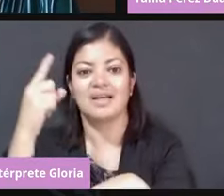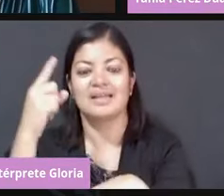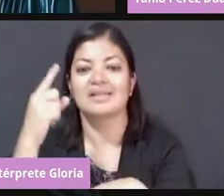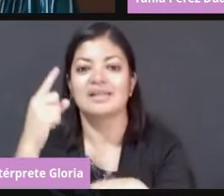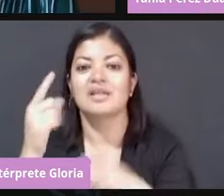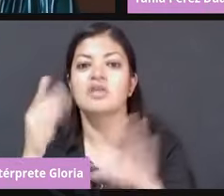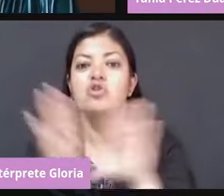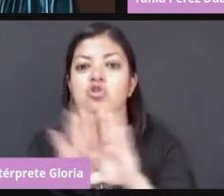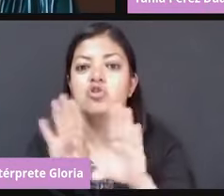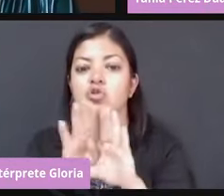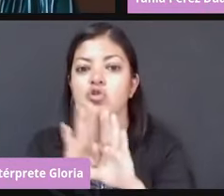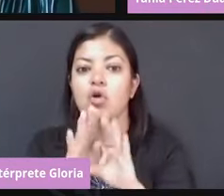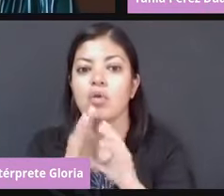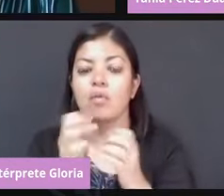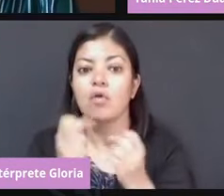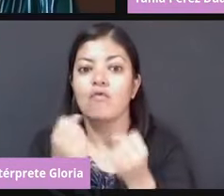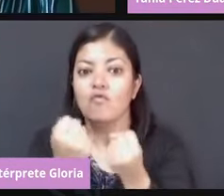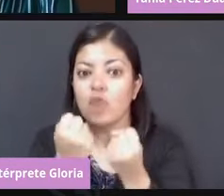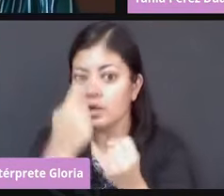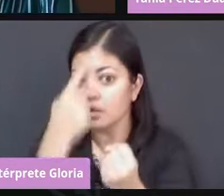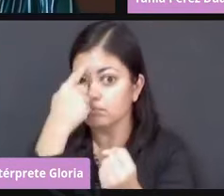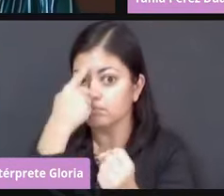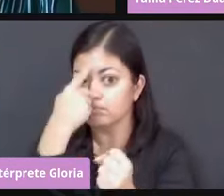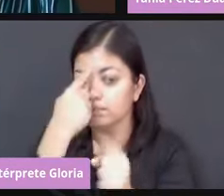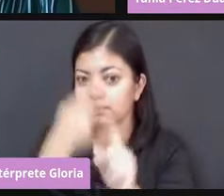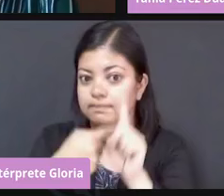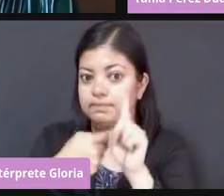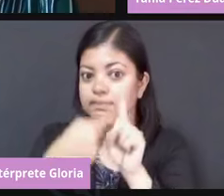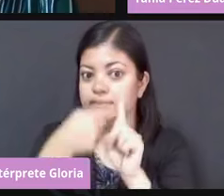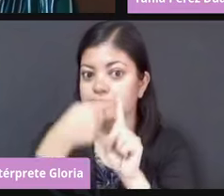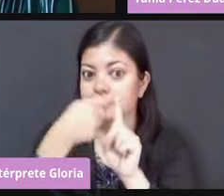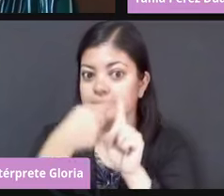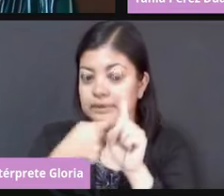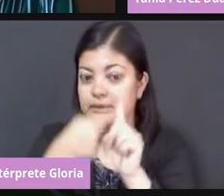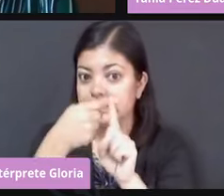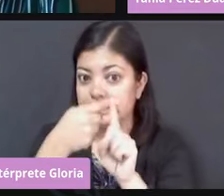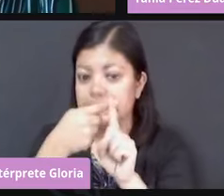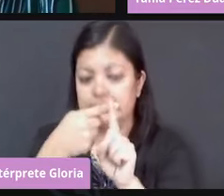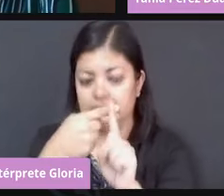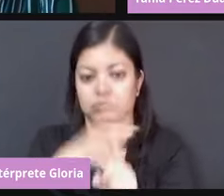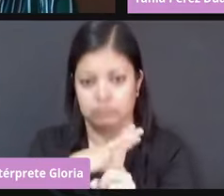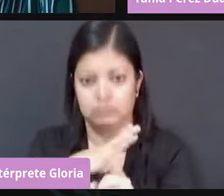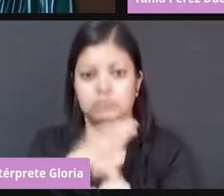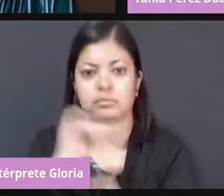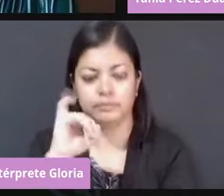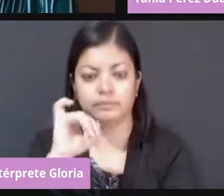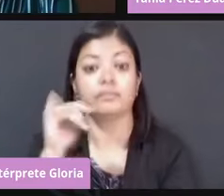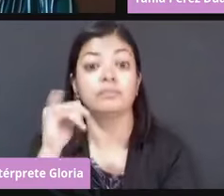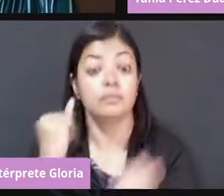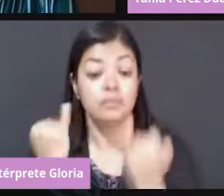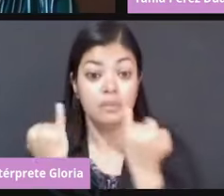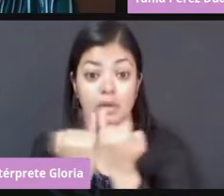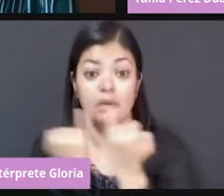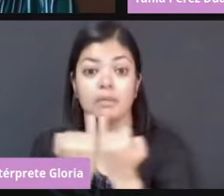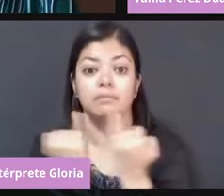en qué grado está de severidad. Entonces, sí, sí hay esos grados y